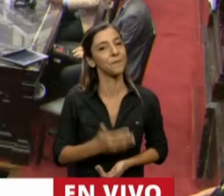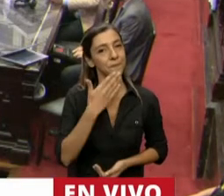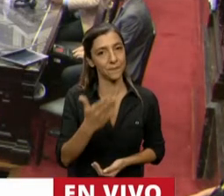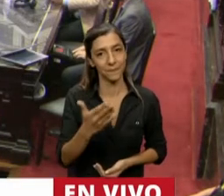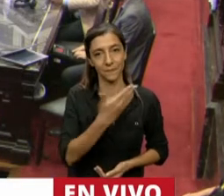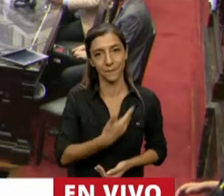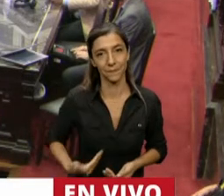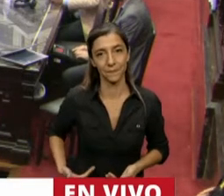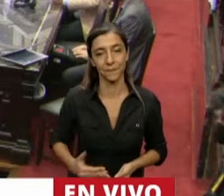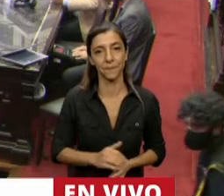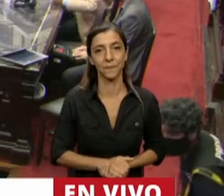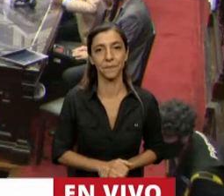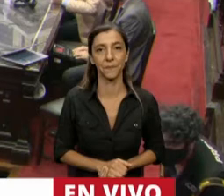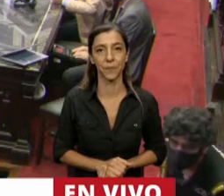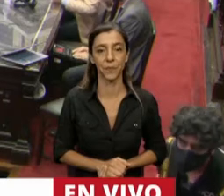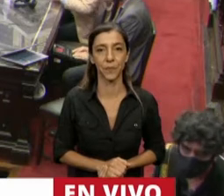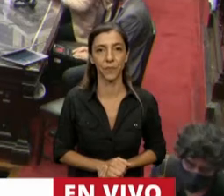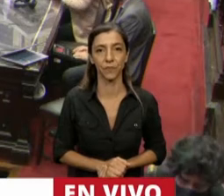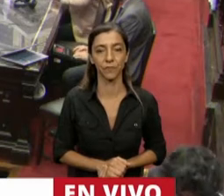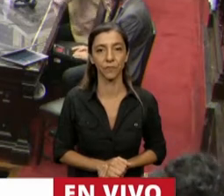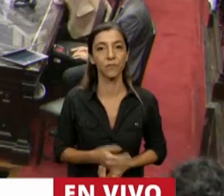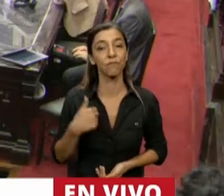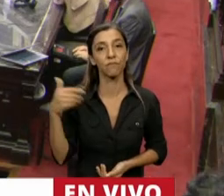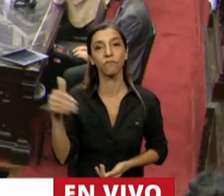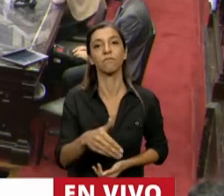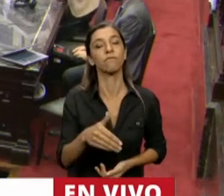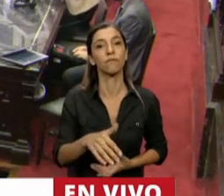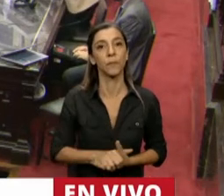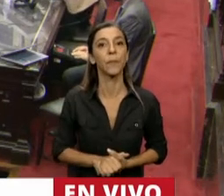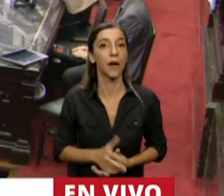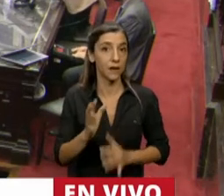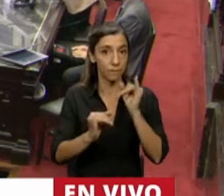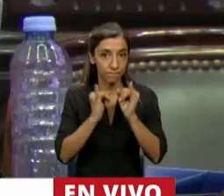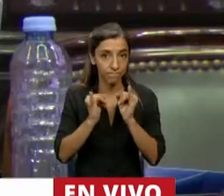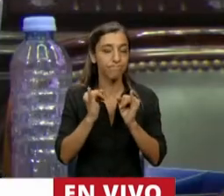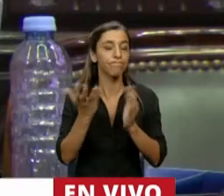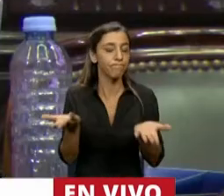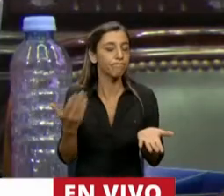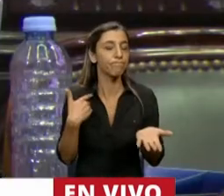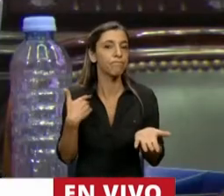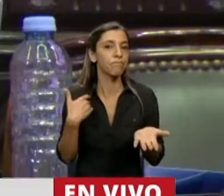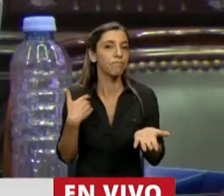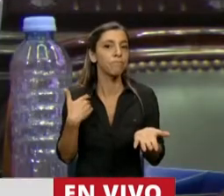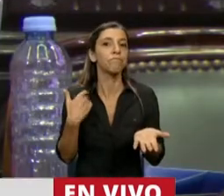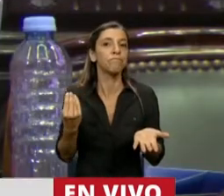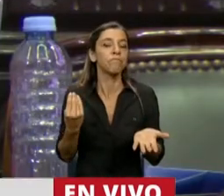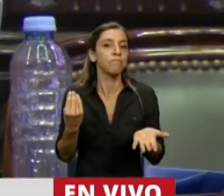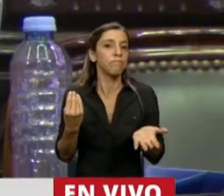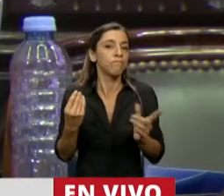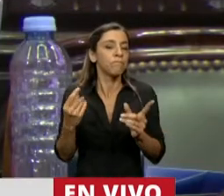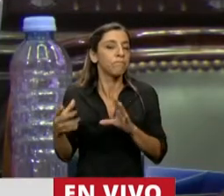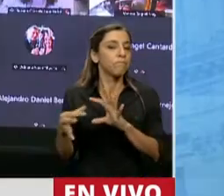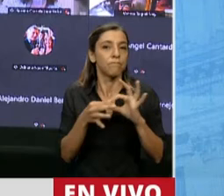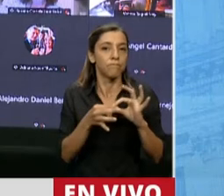Gracias, presidente. Vengo a plantear esta cuestión de privilegio en los términos del inciso 6